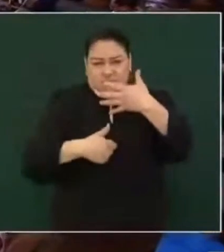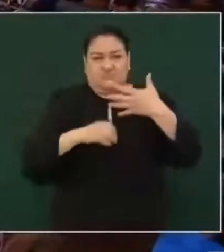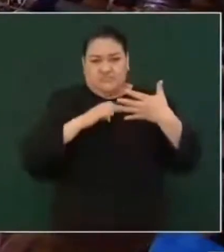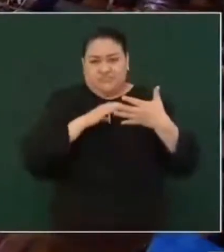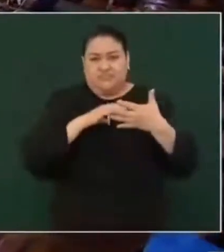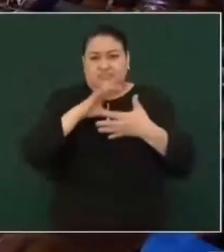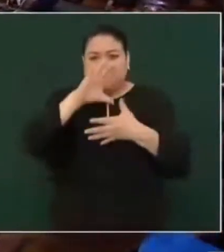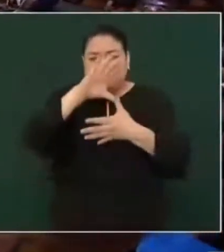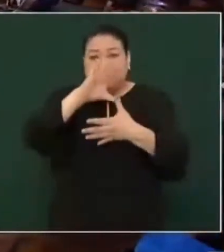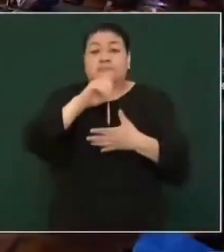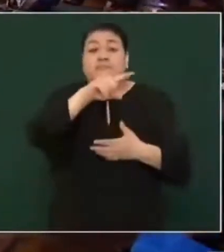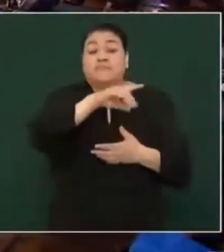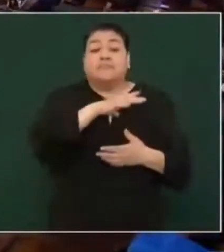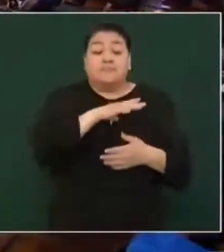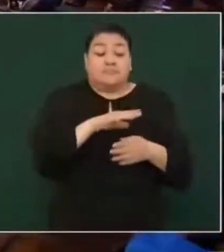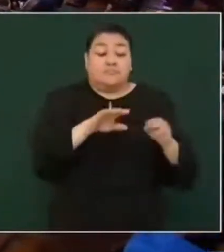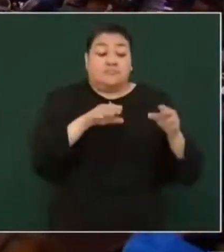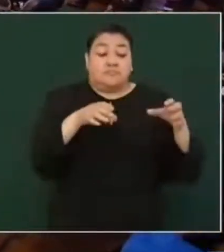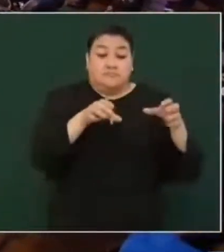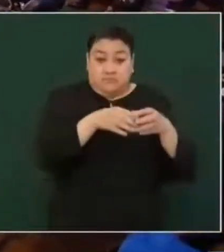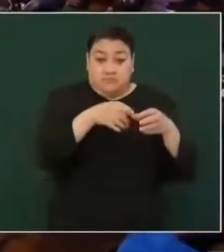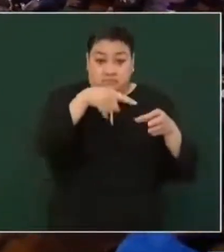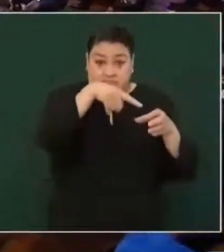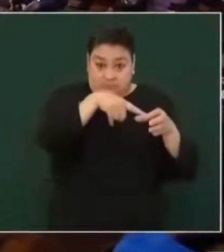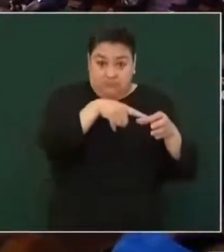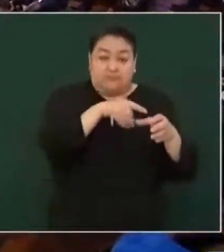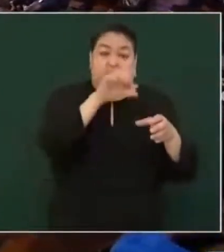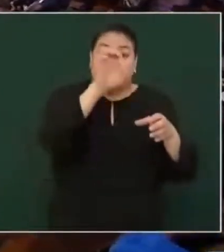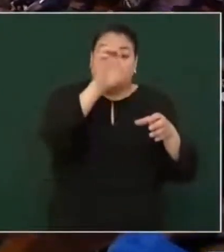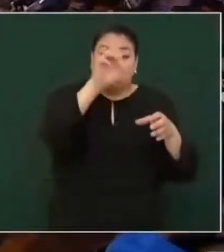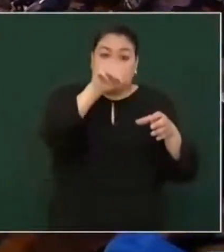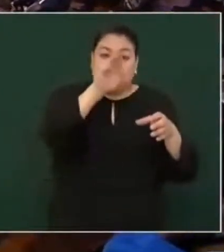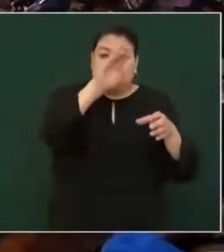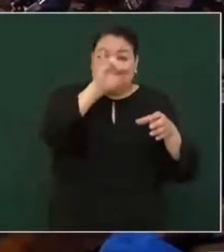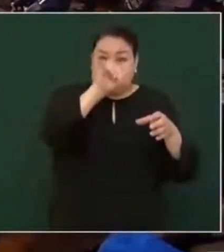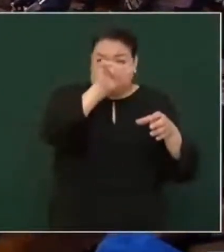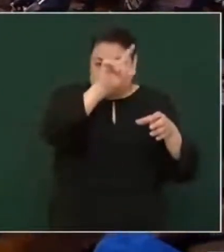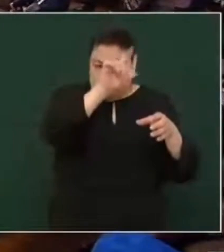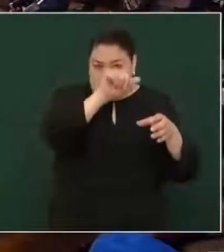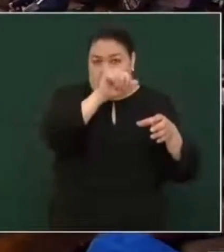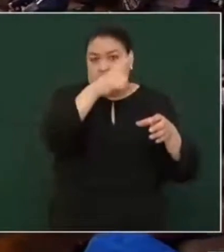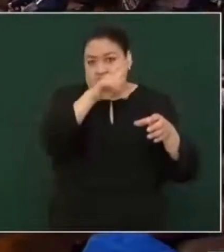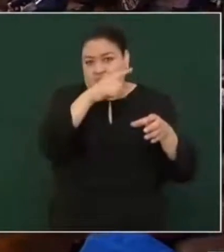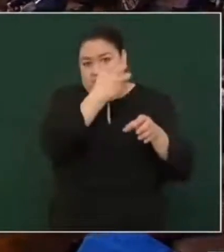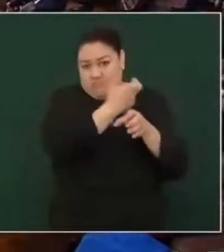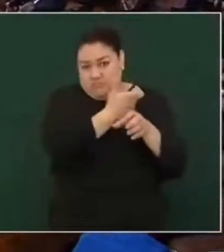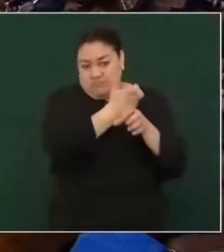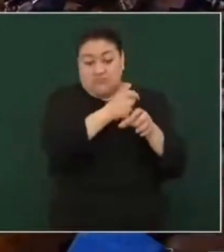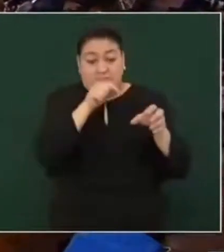donde hay una representación de Estados Unidos, sea una embajada, sea un consulado, ahí